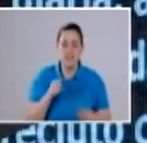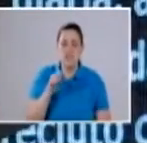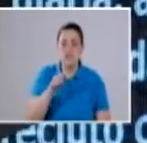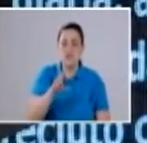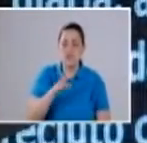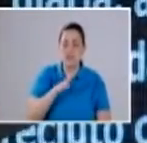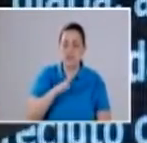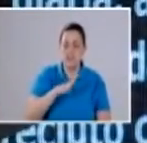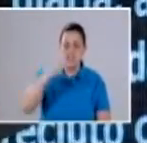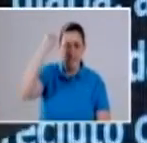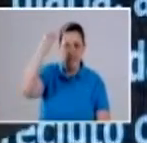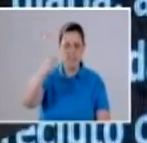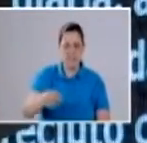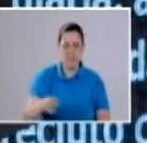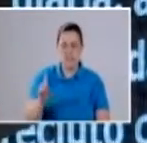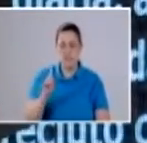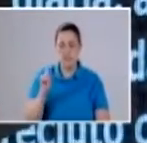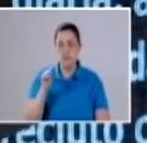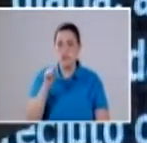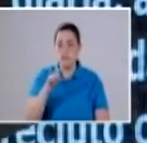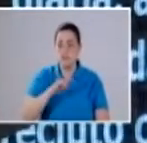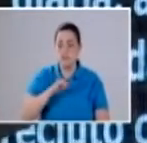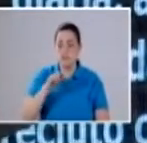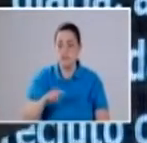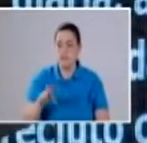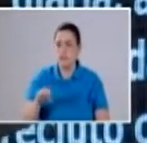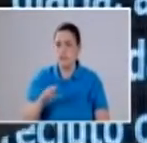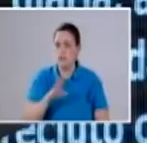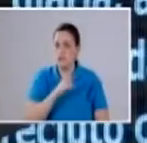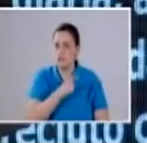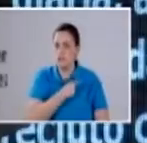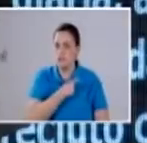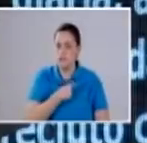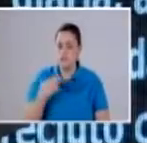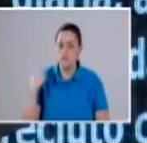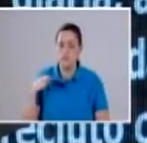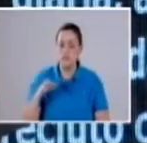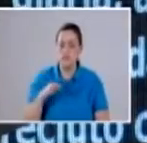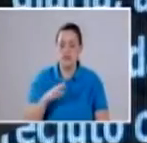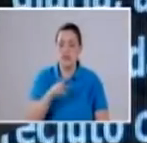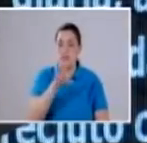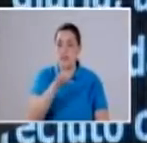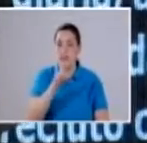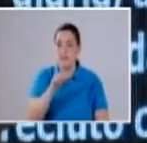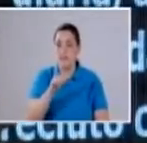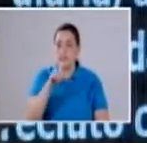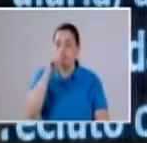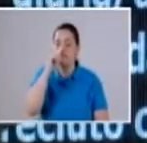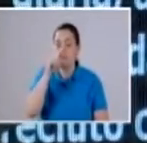hermano. Y no solo para hablar, sino para actuar.